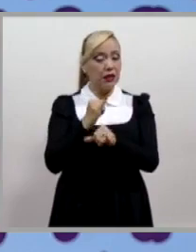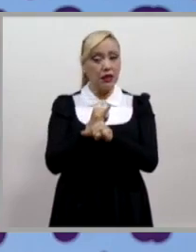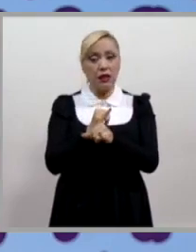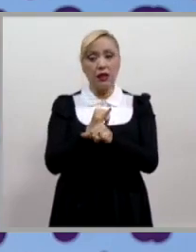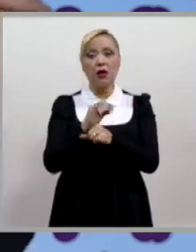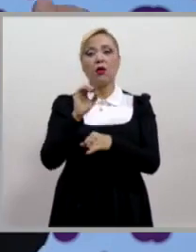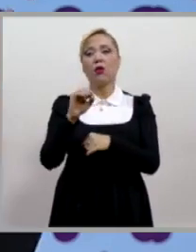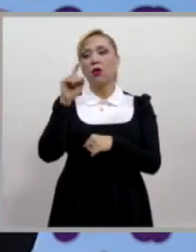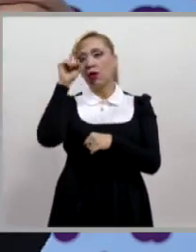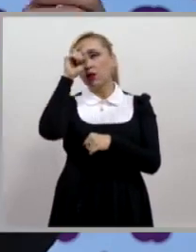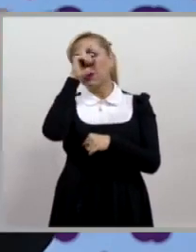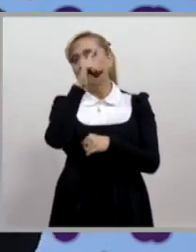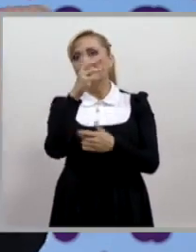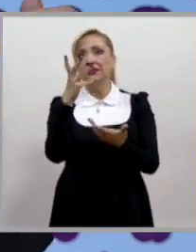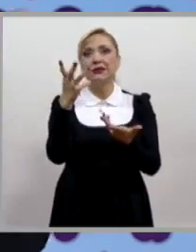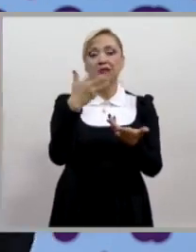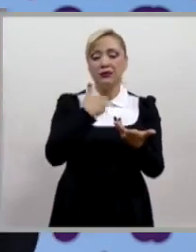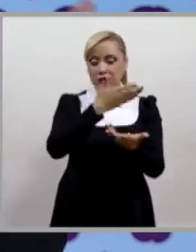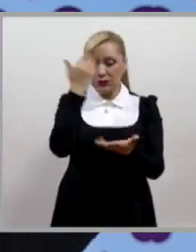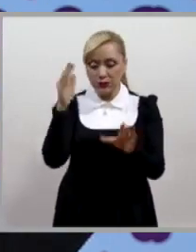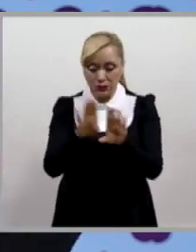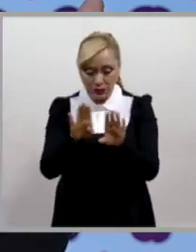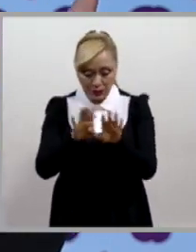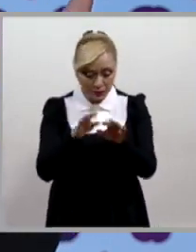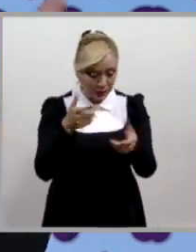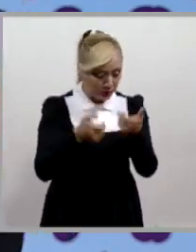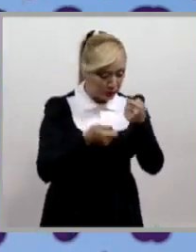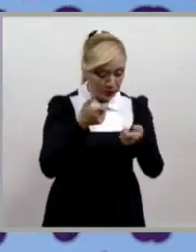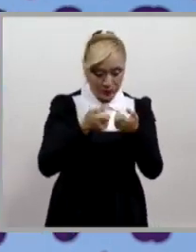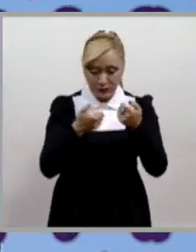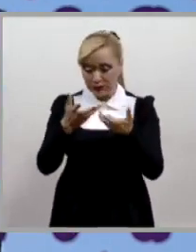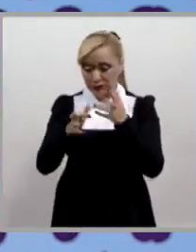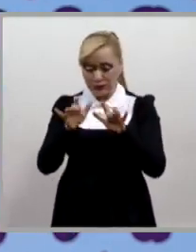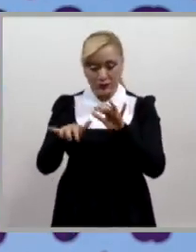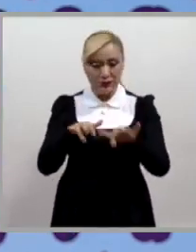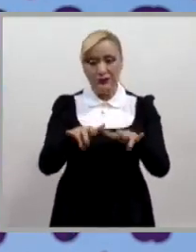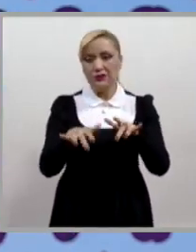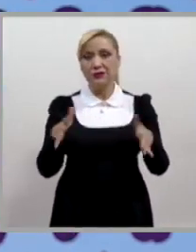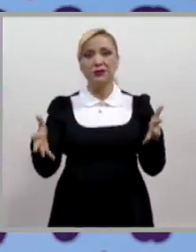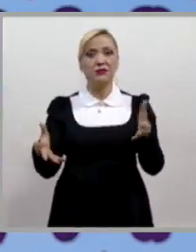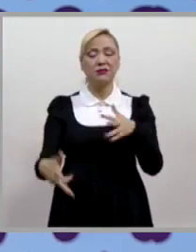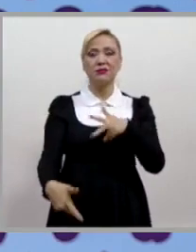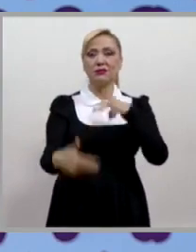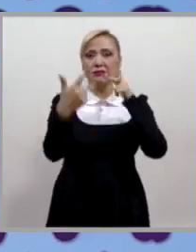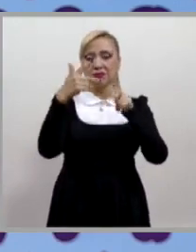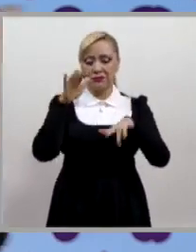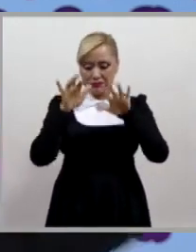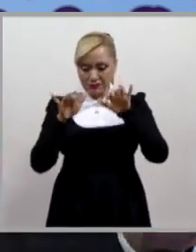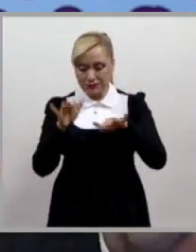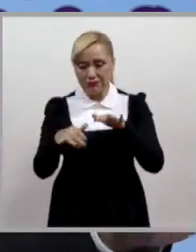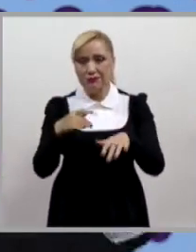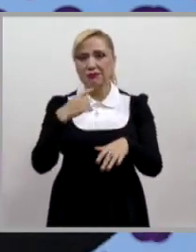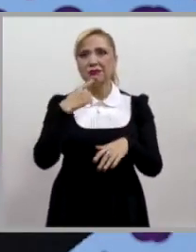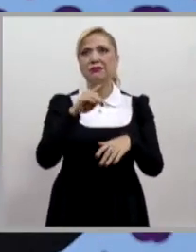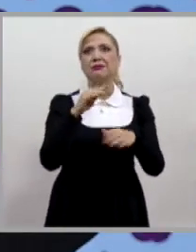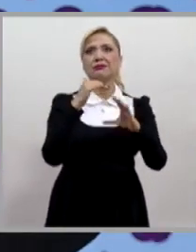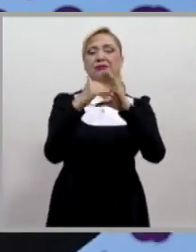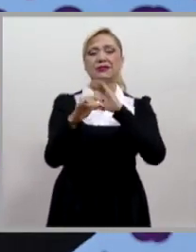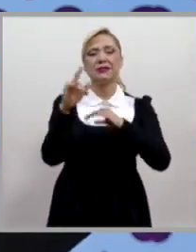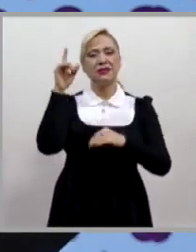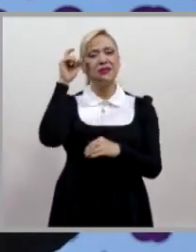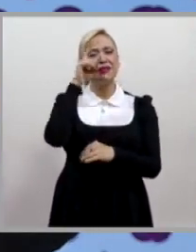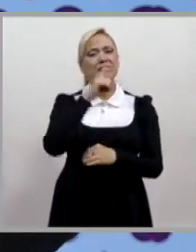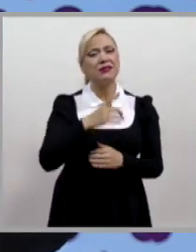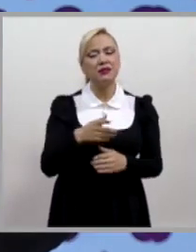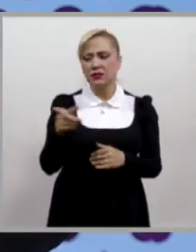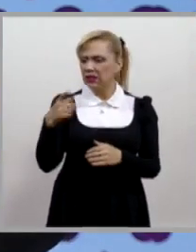tienen, el conocimiento, la información, las habilidades para llevar un juicio o para presentar simplemente una denuncia, que es complicadísimo. Cuando alguien te